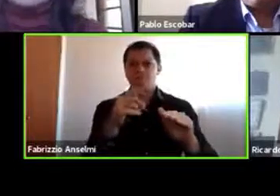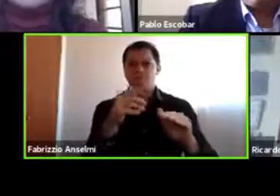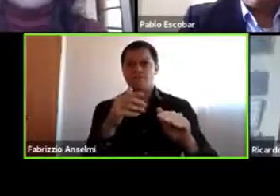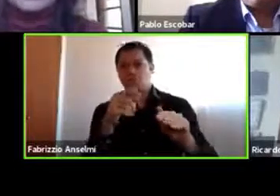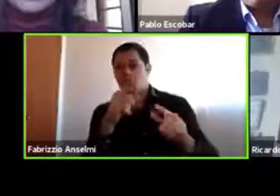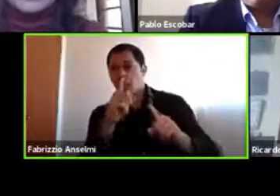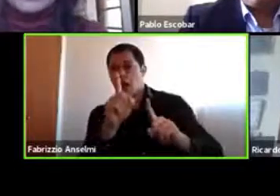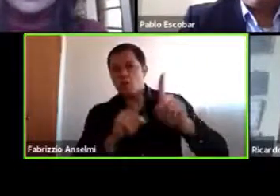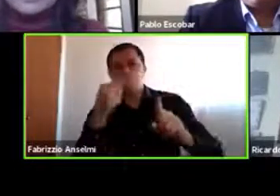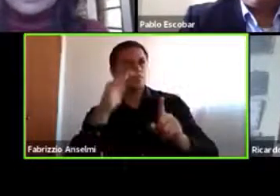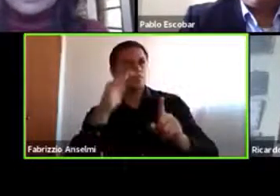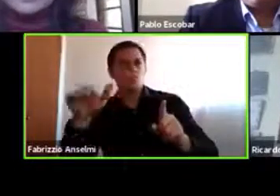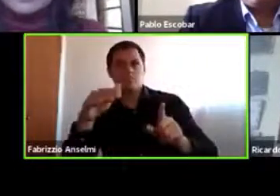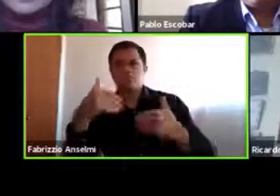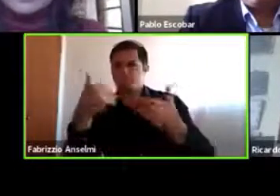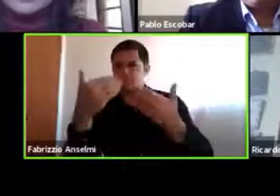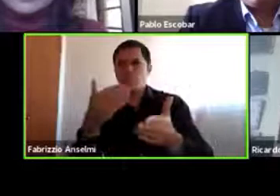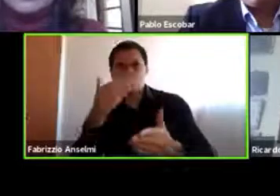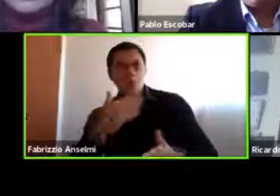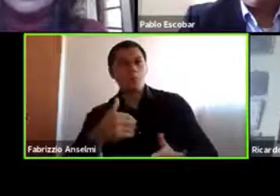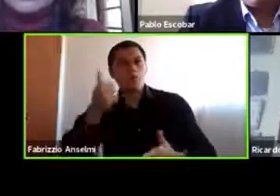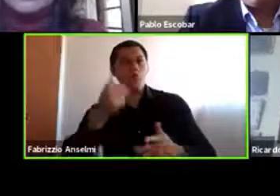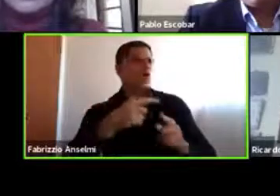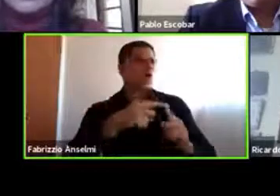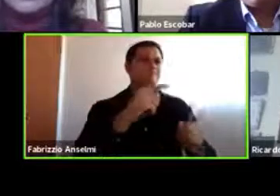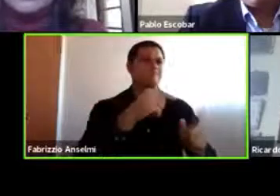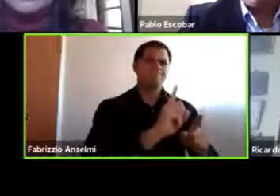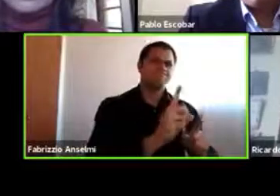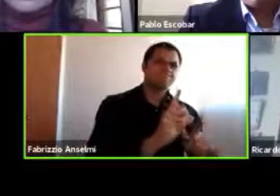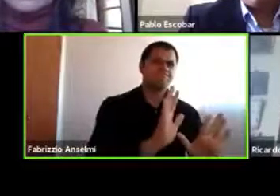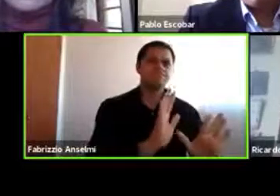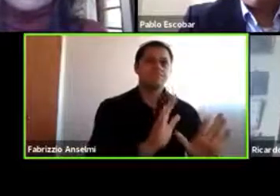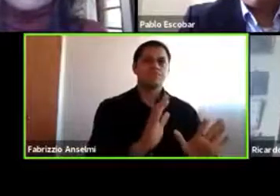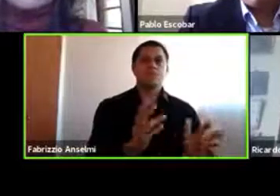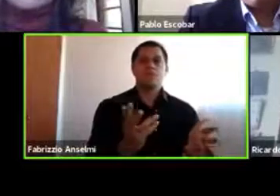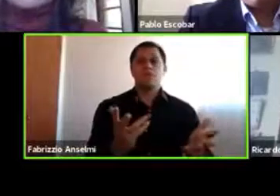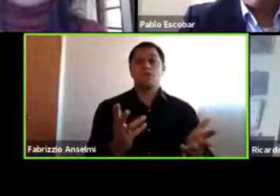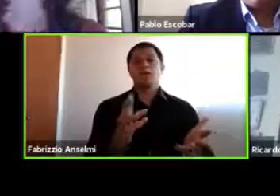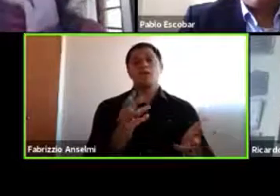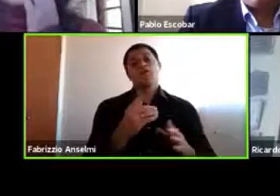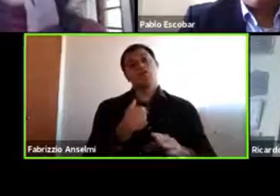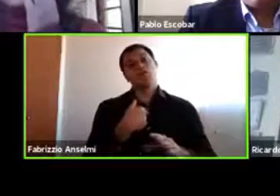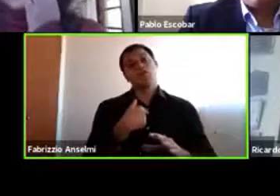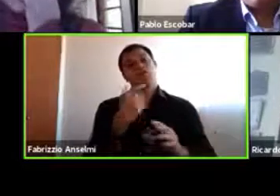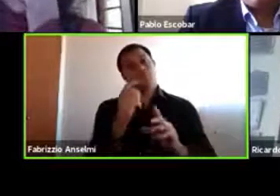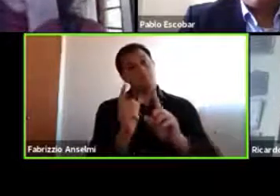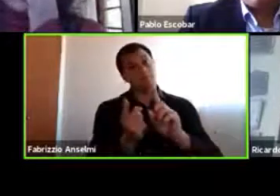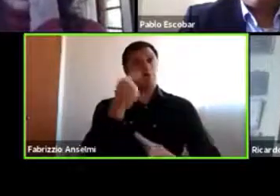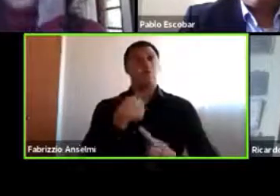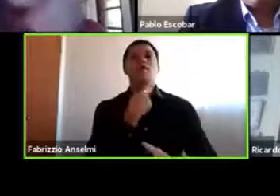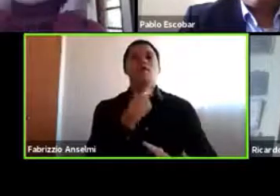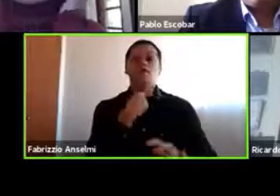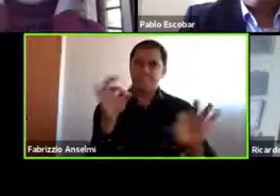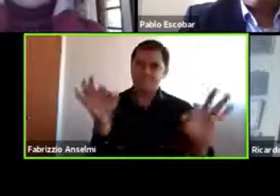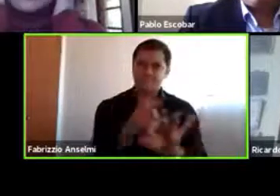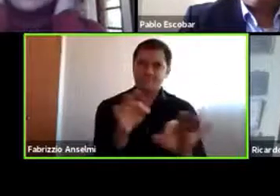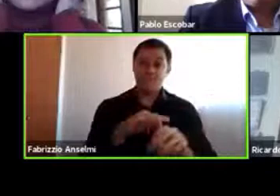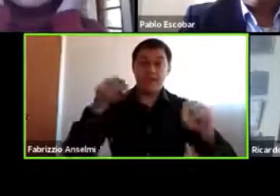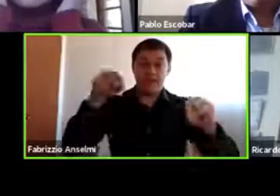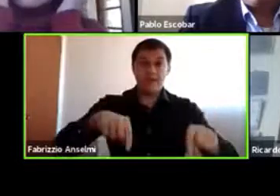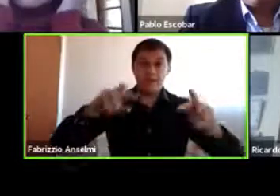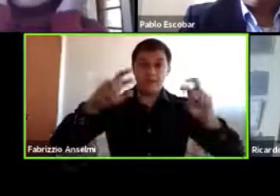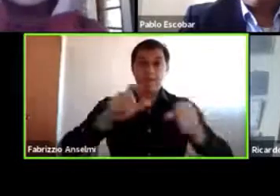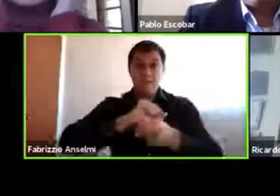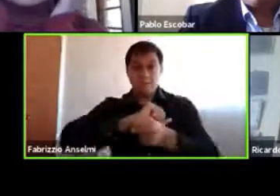Y me gustaría adelantar una de ellas, porque es muy importante, sobre todo en tiempos de pandemia, este no es un